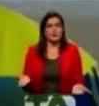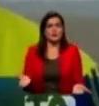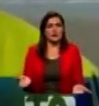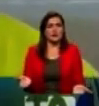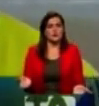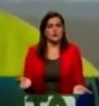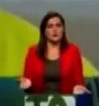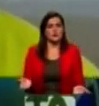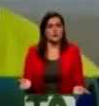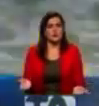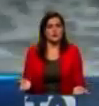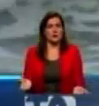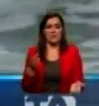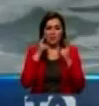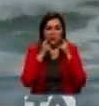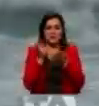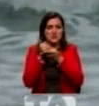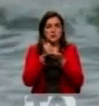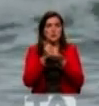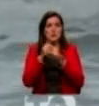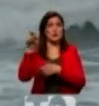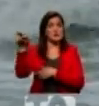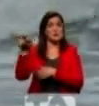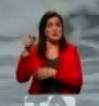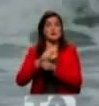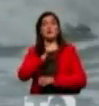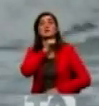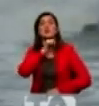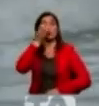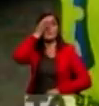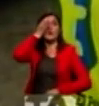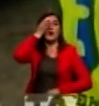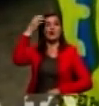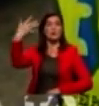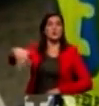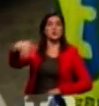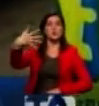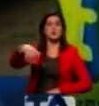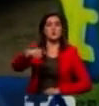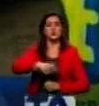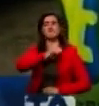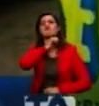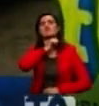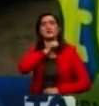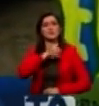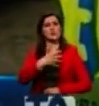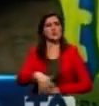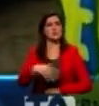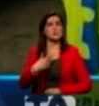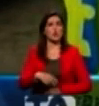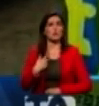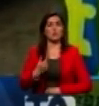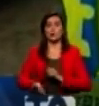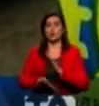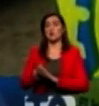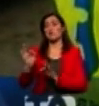así en la deriva. Que los piratas están mejores armados y equipados. Al salir dentro del mar, nos vamos despidiendo a nuestra familia.